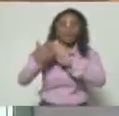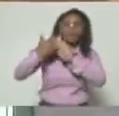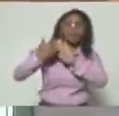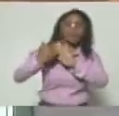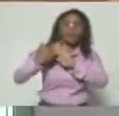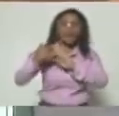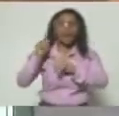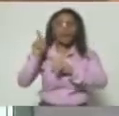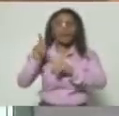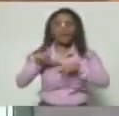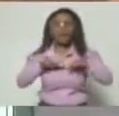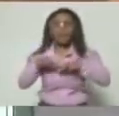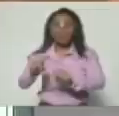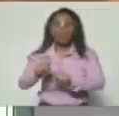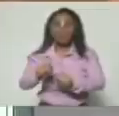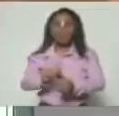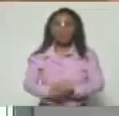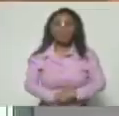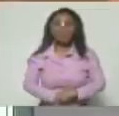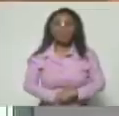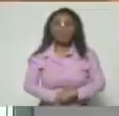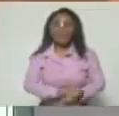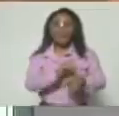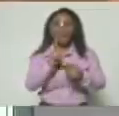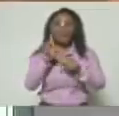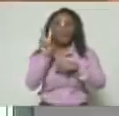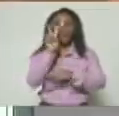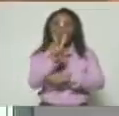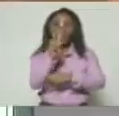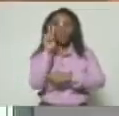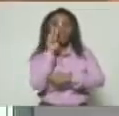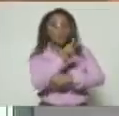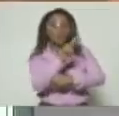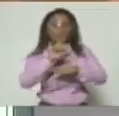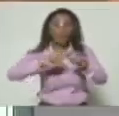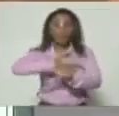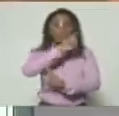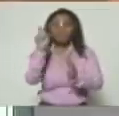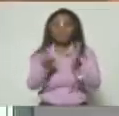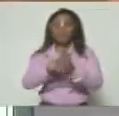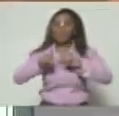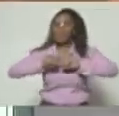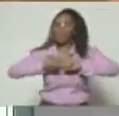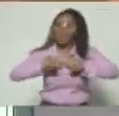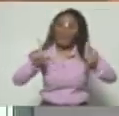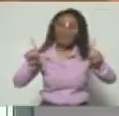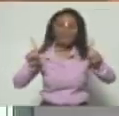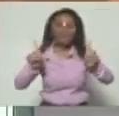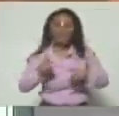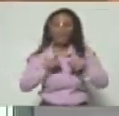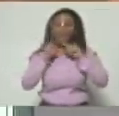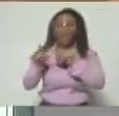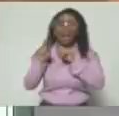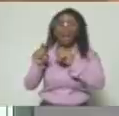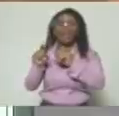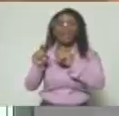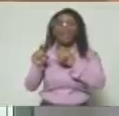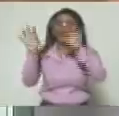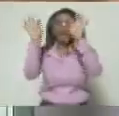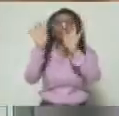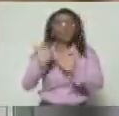imperialismo. Son dos visiones geopolíticas completamente distintas. Y allí los